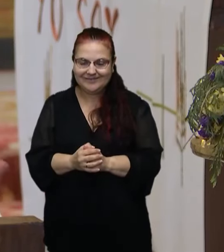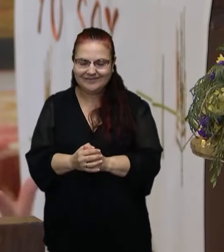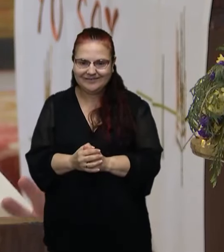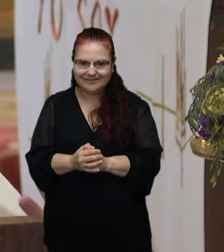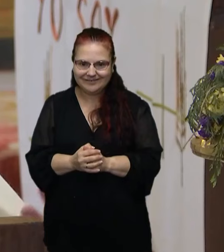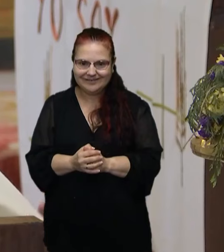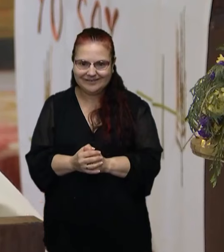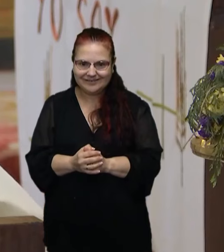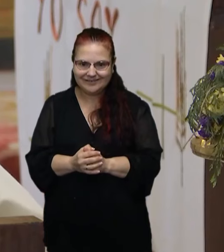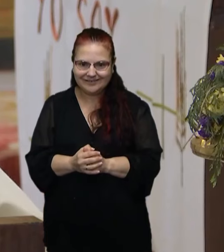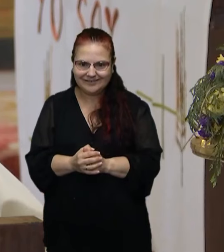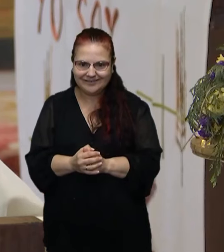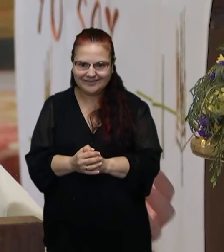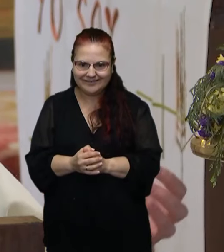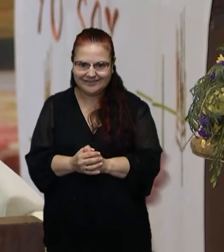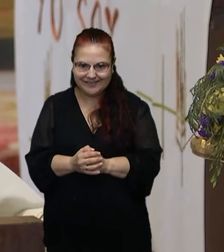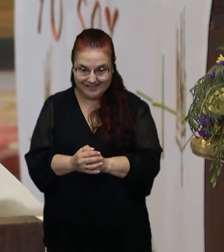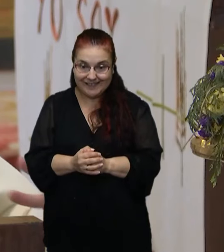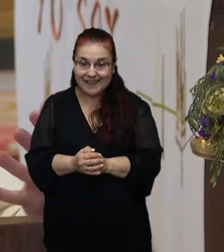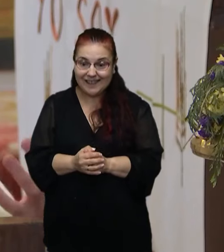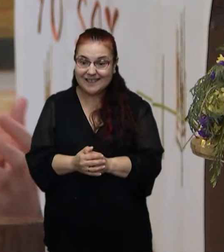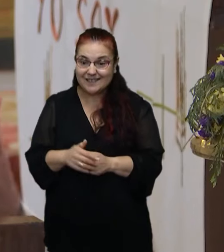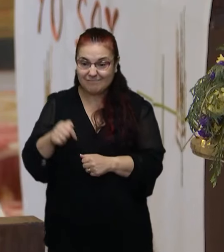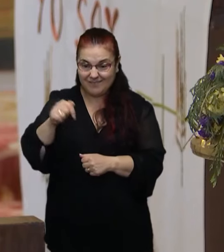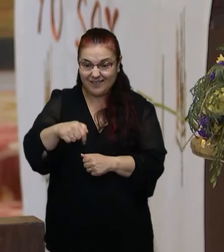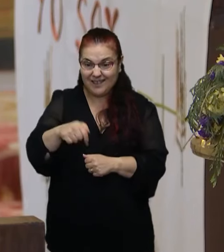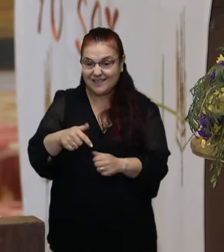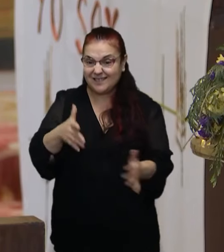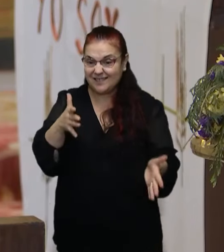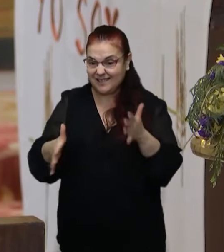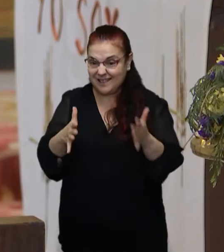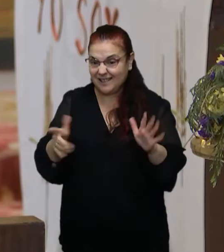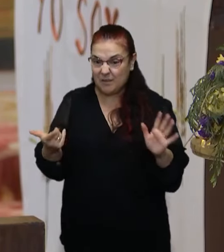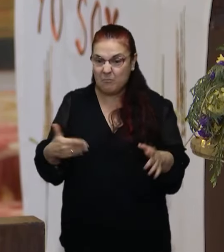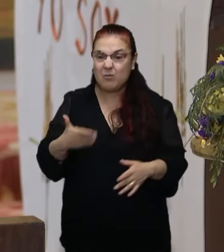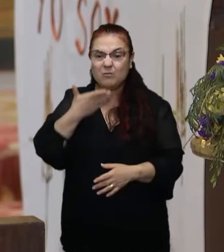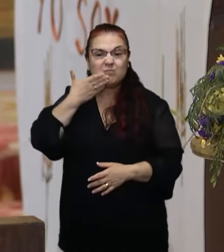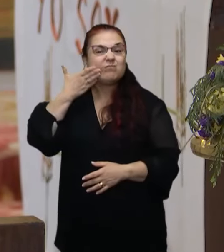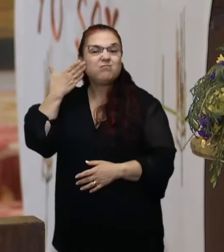instalado la soberbia. Es un mal de nuestro tiempo, ¿no? La soberbia.